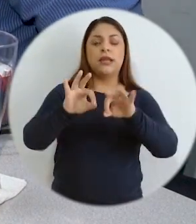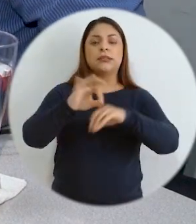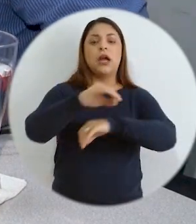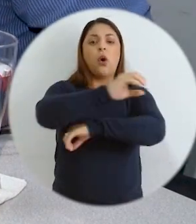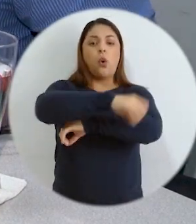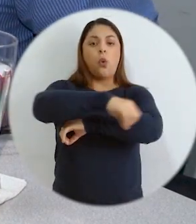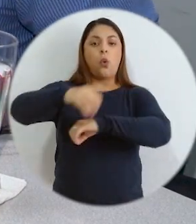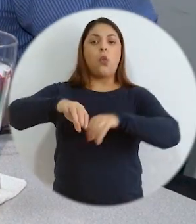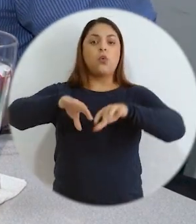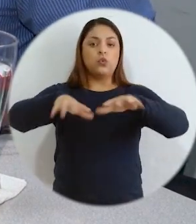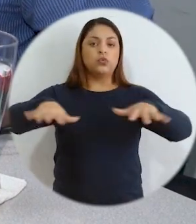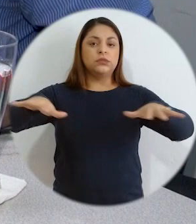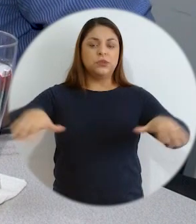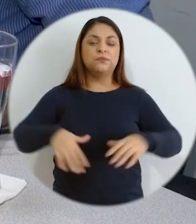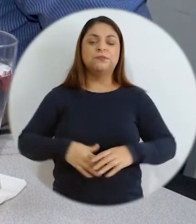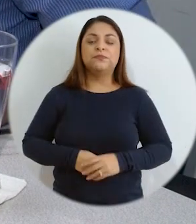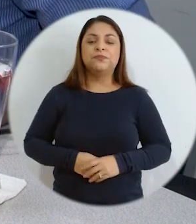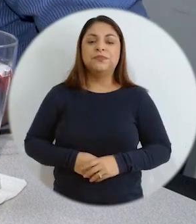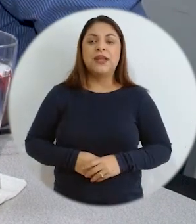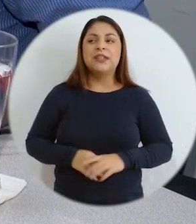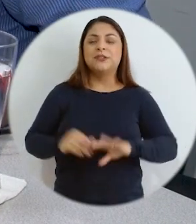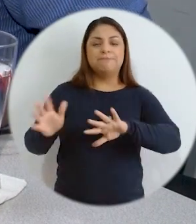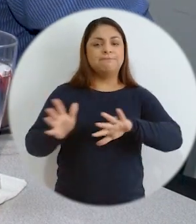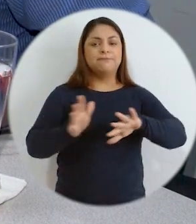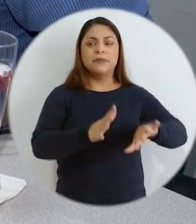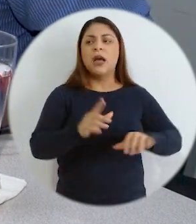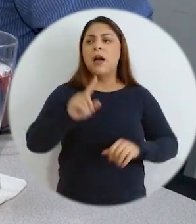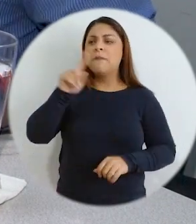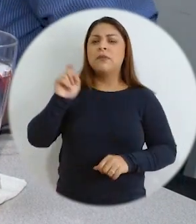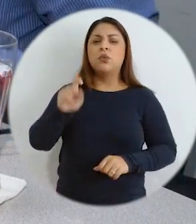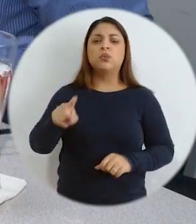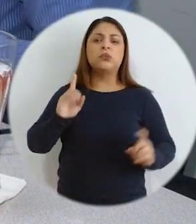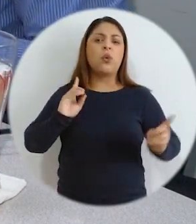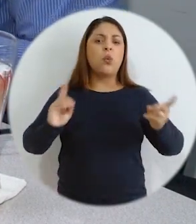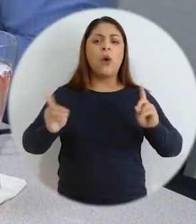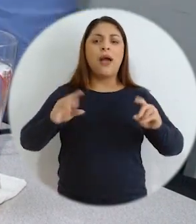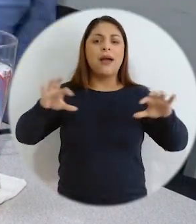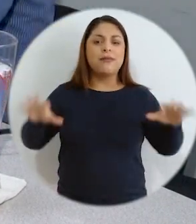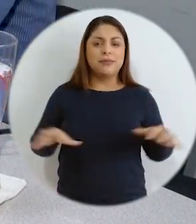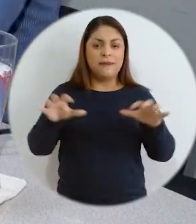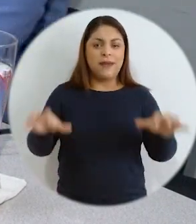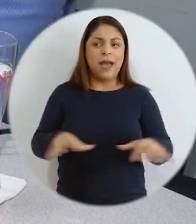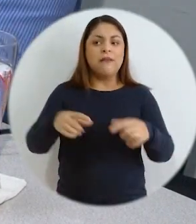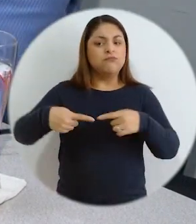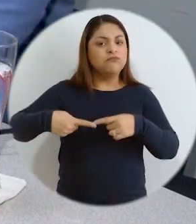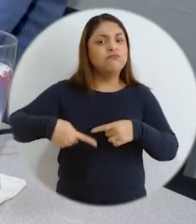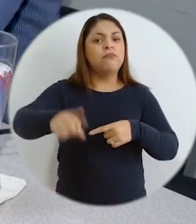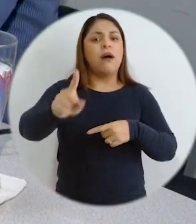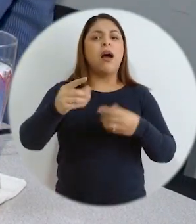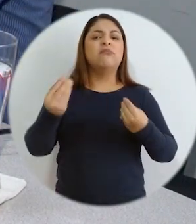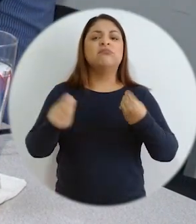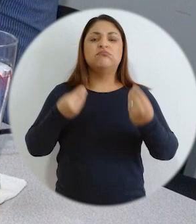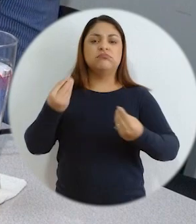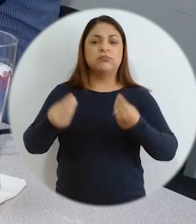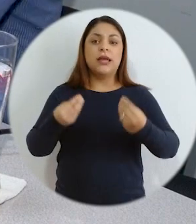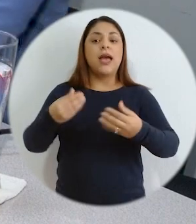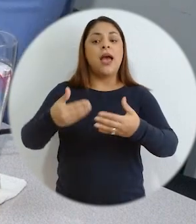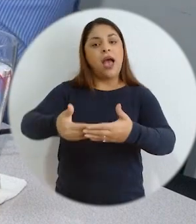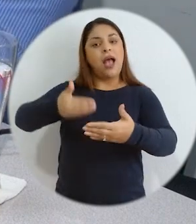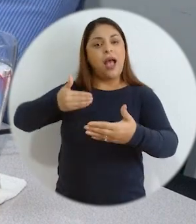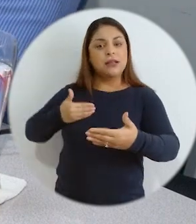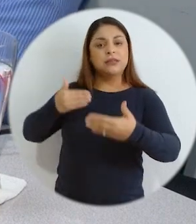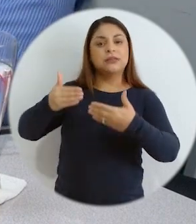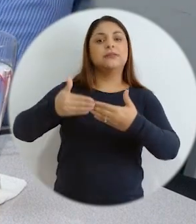los océanos. Y ahora, hablando propiamente de las actividades de la Cátedra de Diplomacia Azul, ¿qué actividades se van a desarrollar? Y tal vez